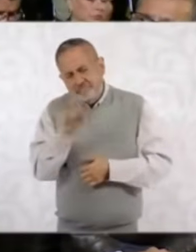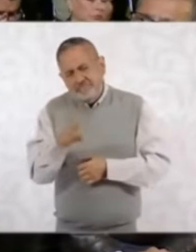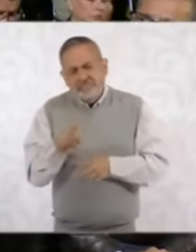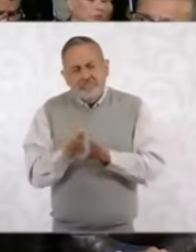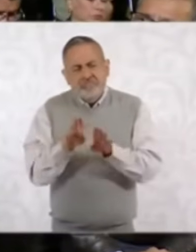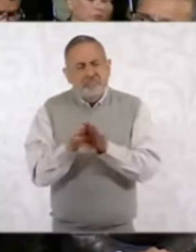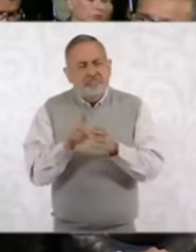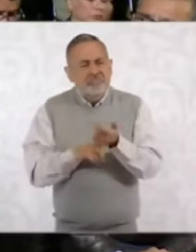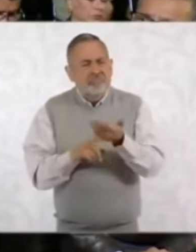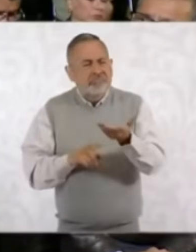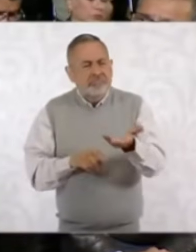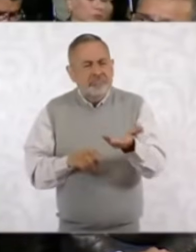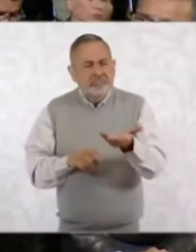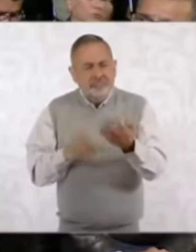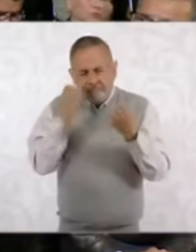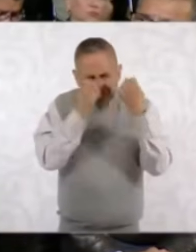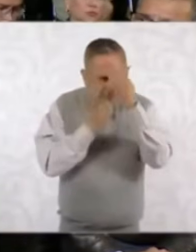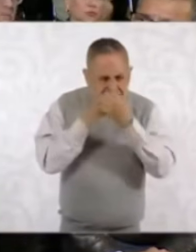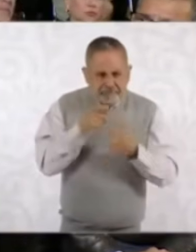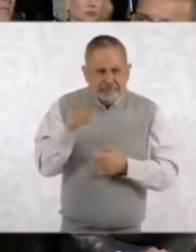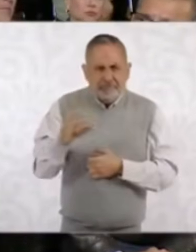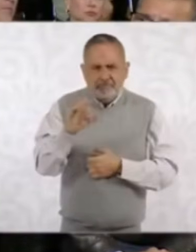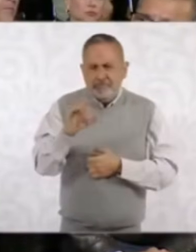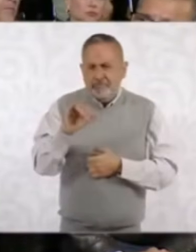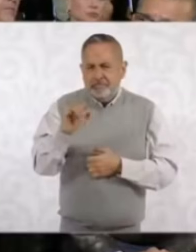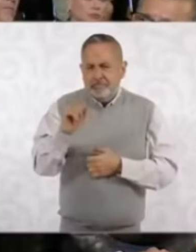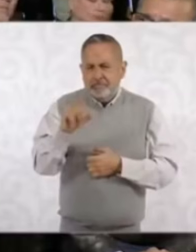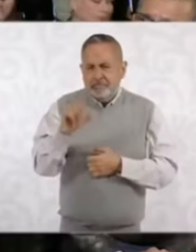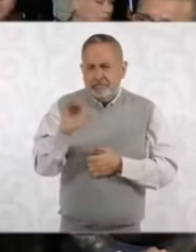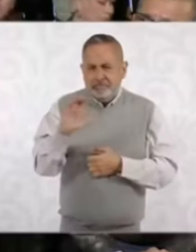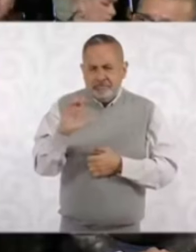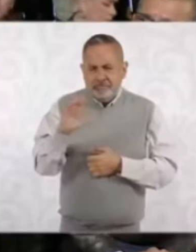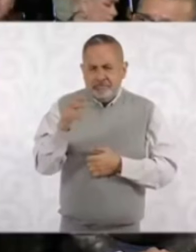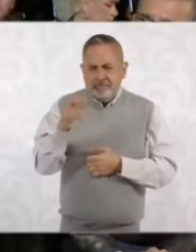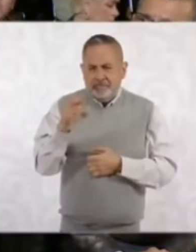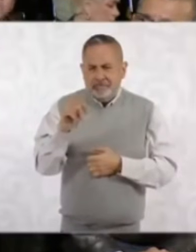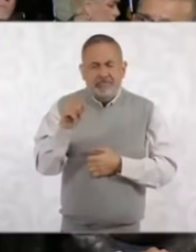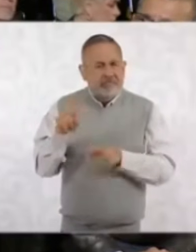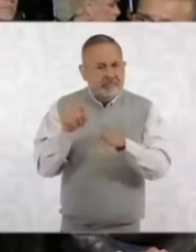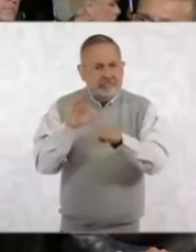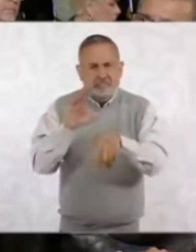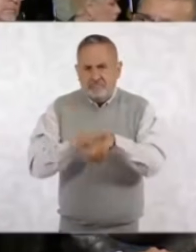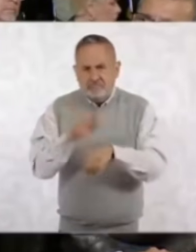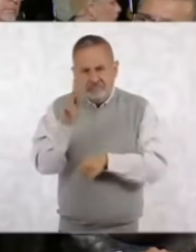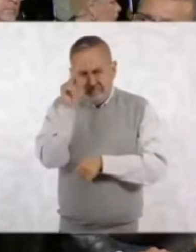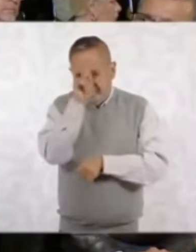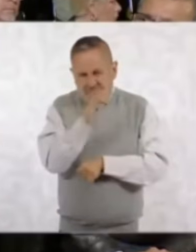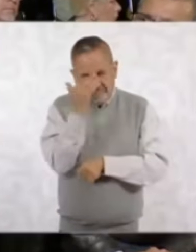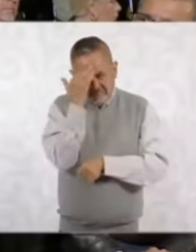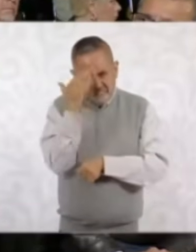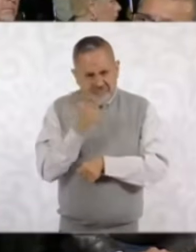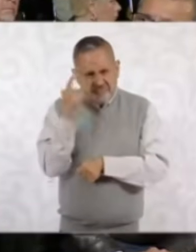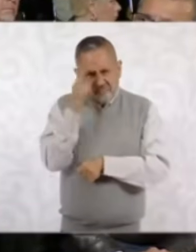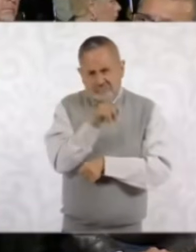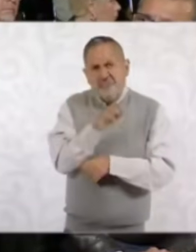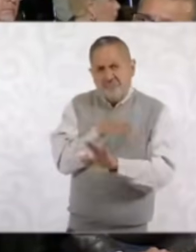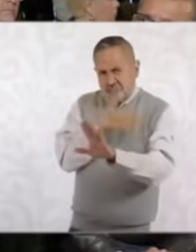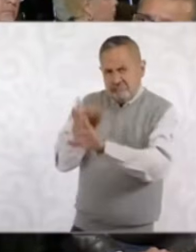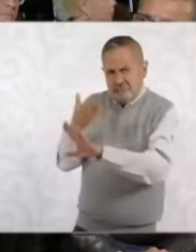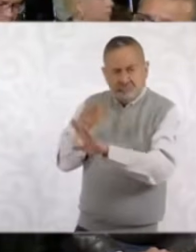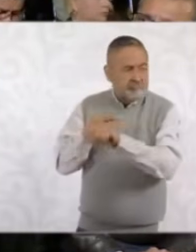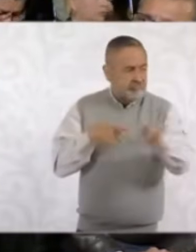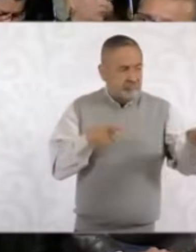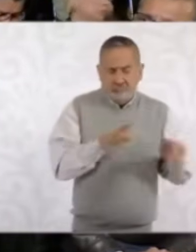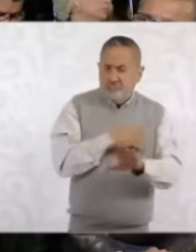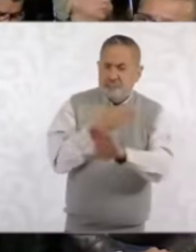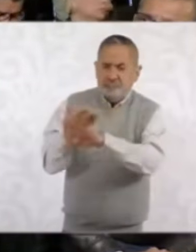tendríamos que revisar el caso de Citlali Hernández, que es uno de los más horrorosos casos de acoso, de